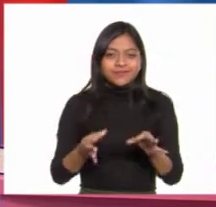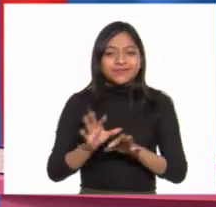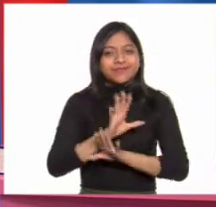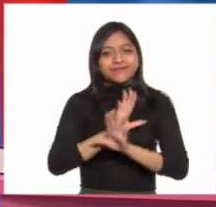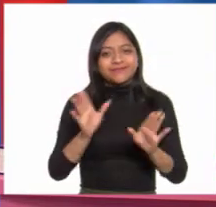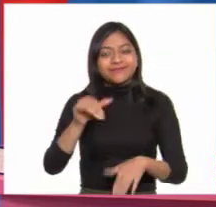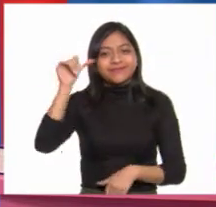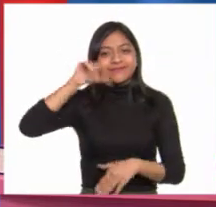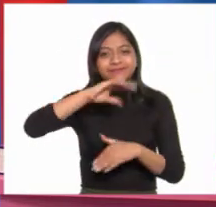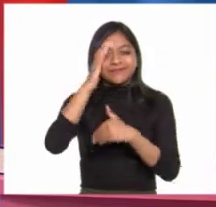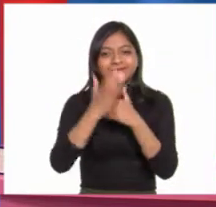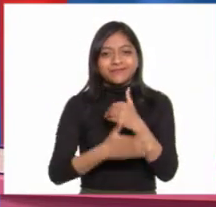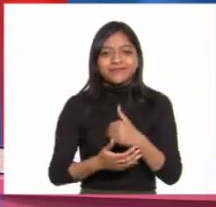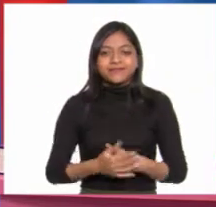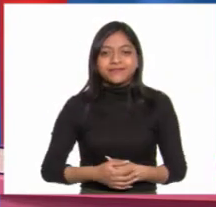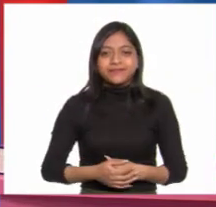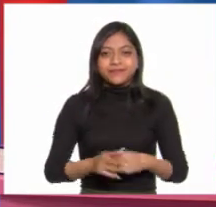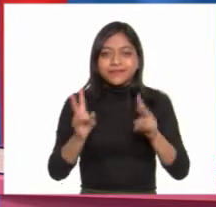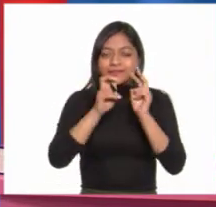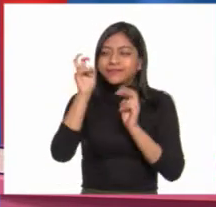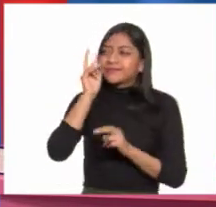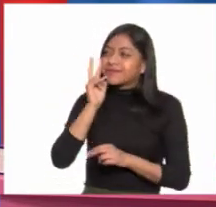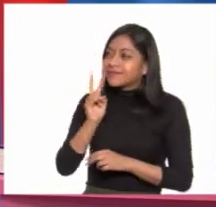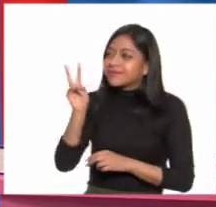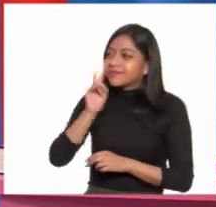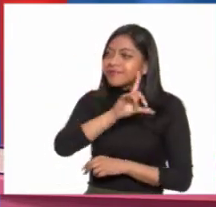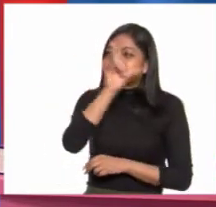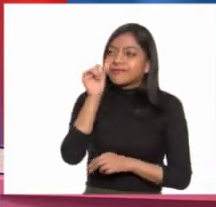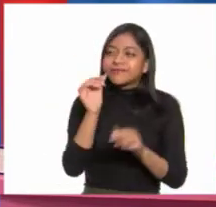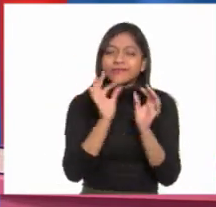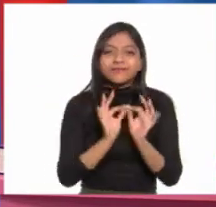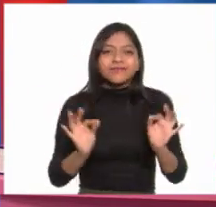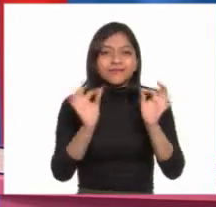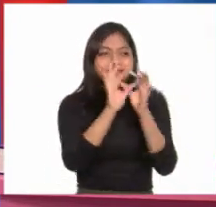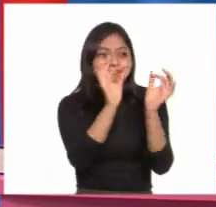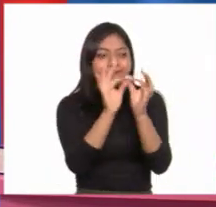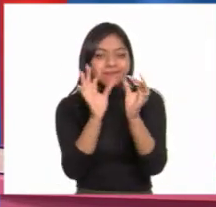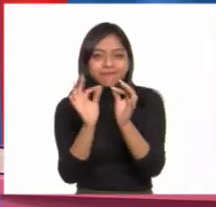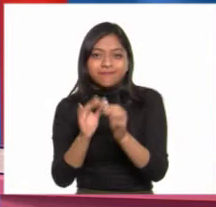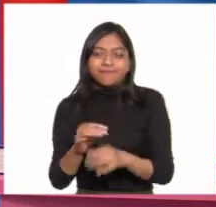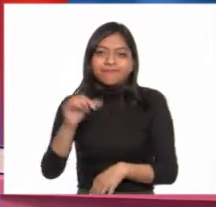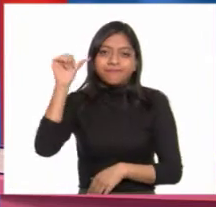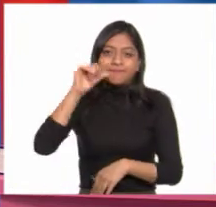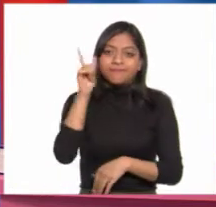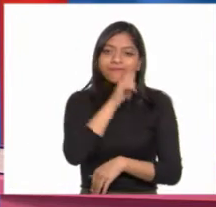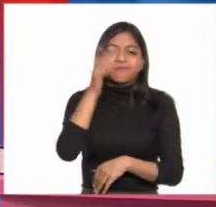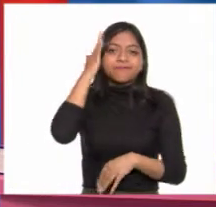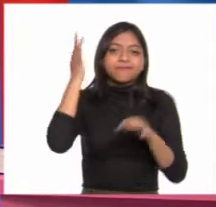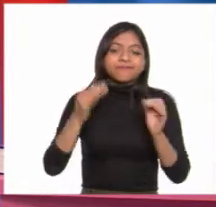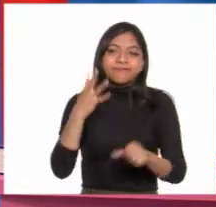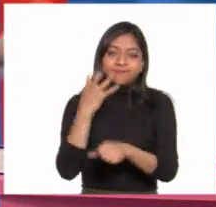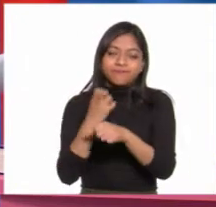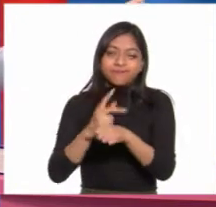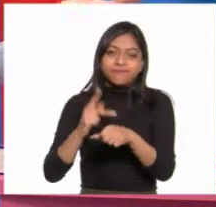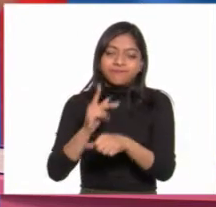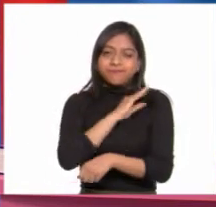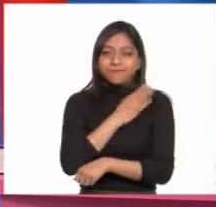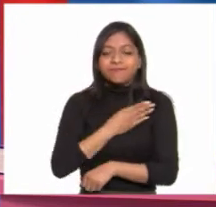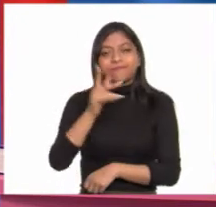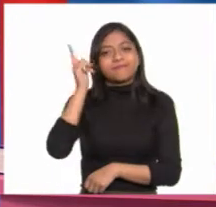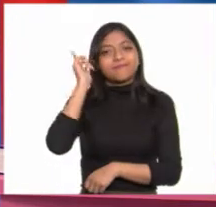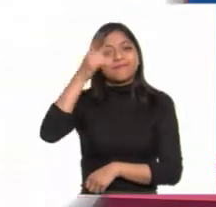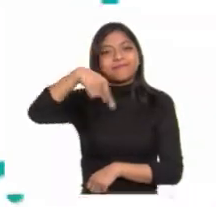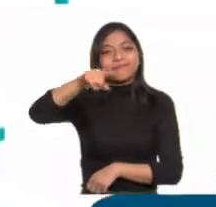Por hoy hemos terminado con El poder de la descripción de lengua materna español de quinto grado y espero que lo hayan disfrutado tanto